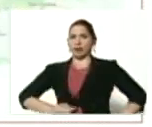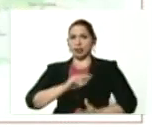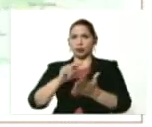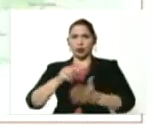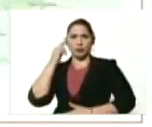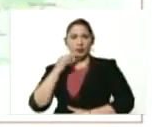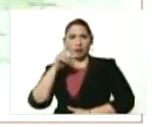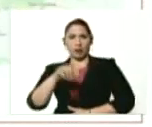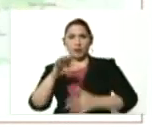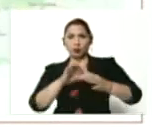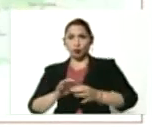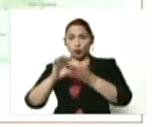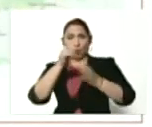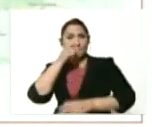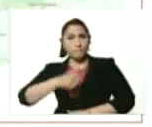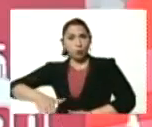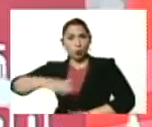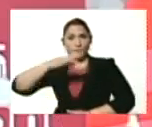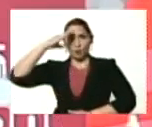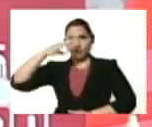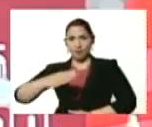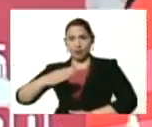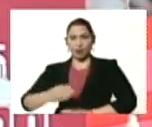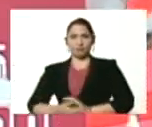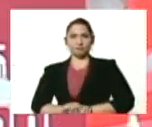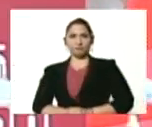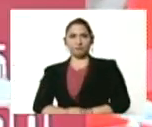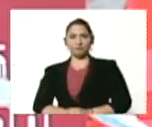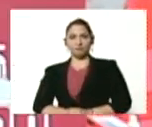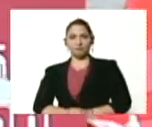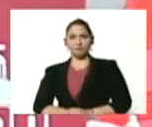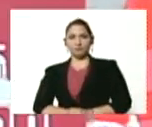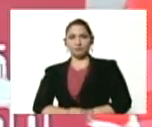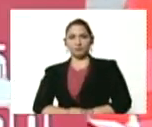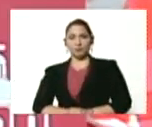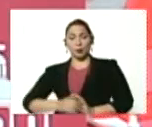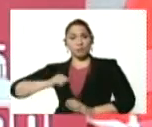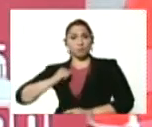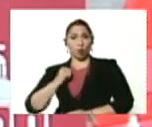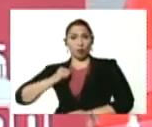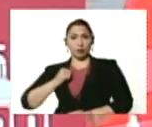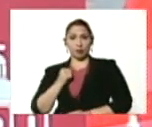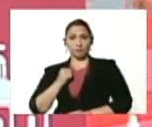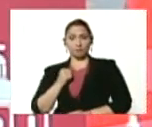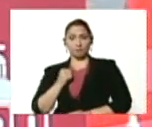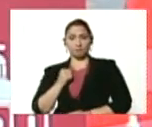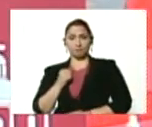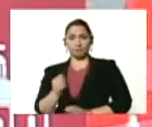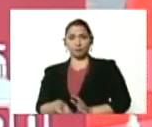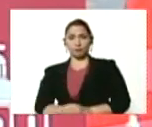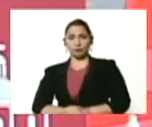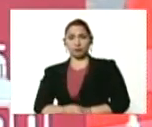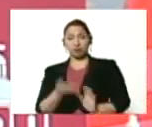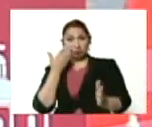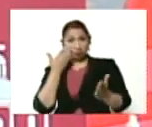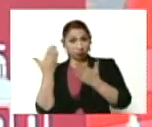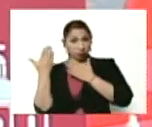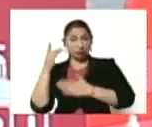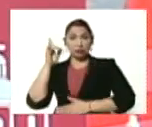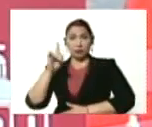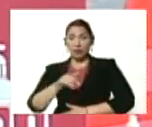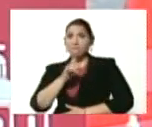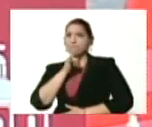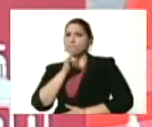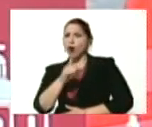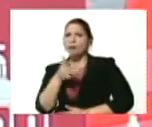Bolivariana y la Unión Cívico-Militar Policial. Aquí también menciona